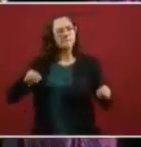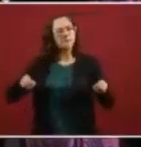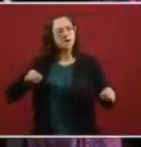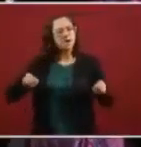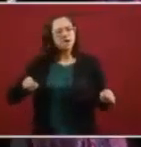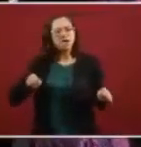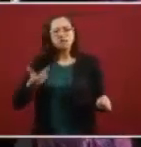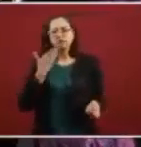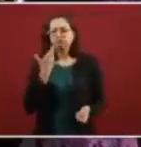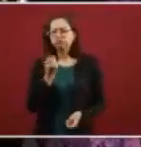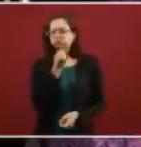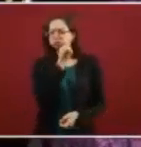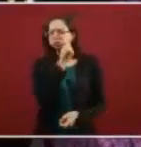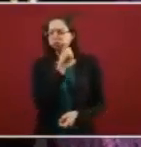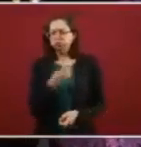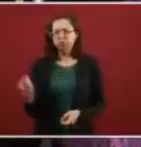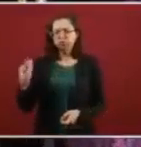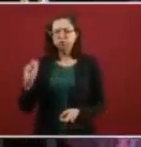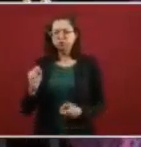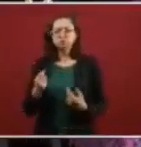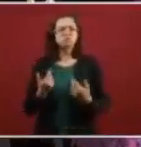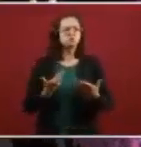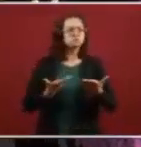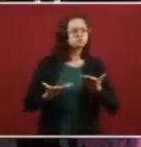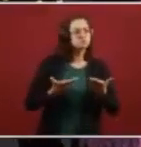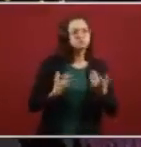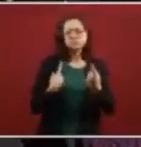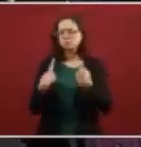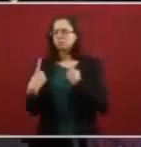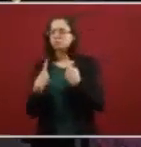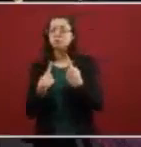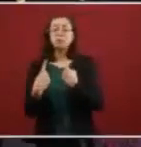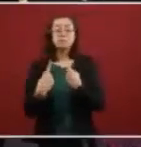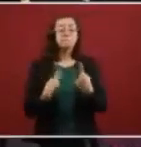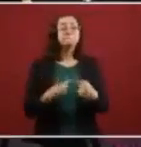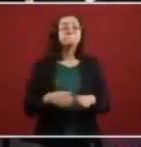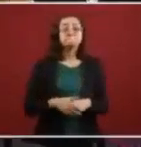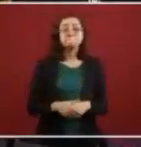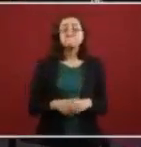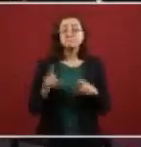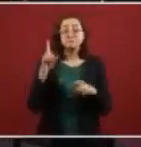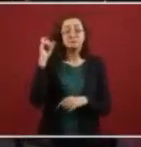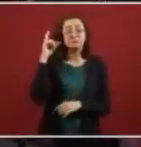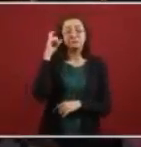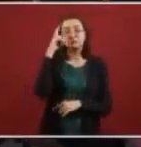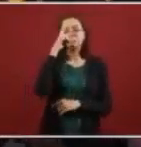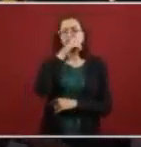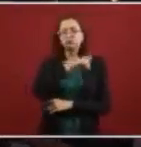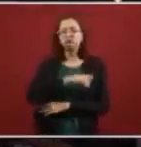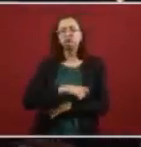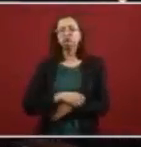habilidad para poder dialogar con la contraparte en ese momento tan complicado